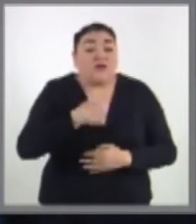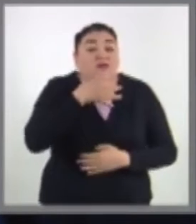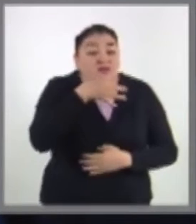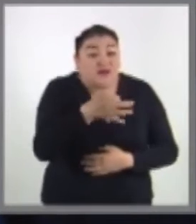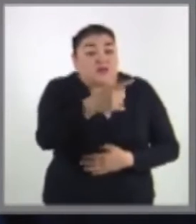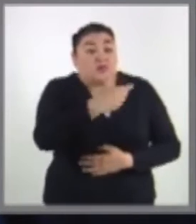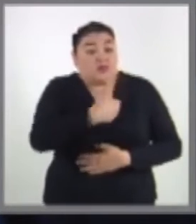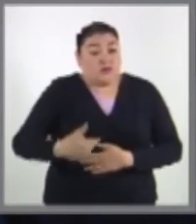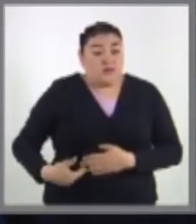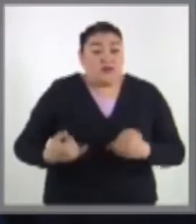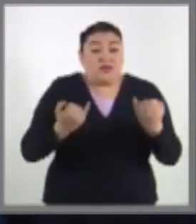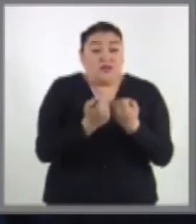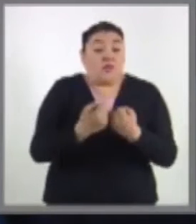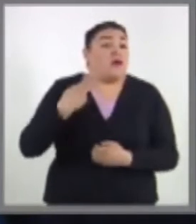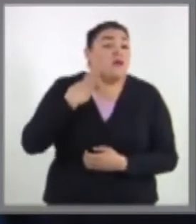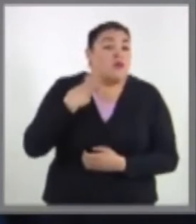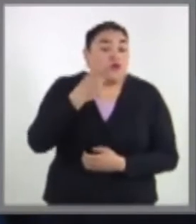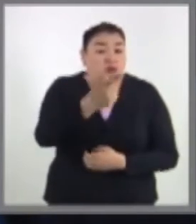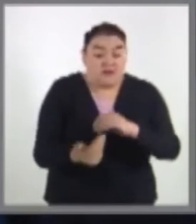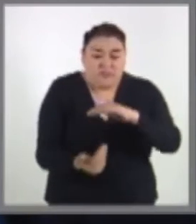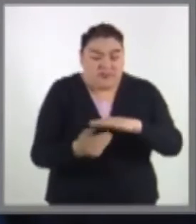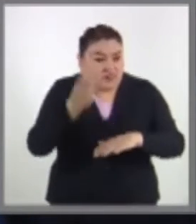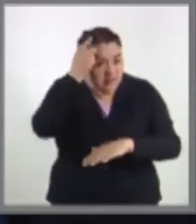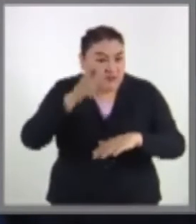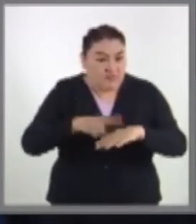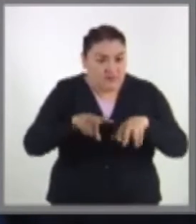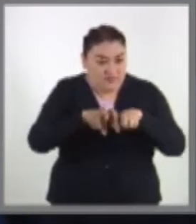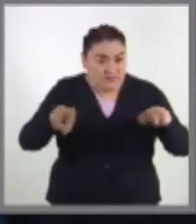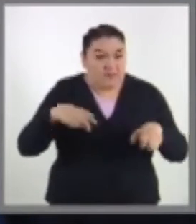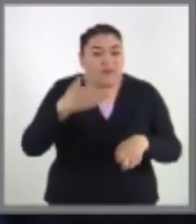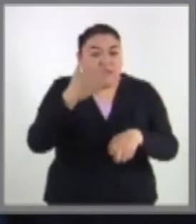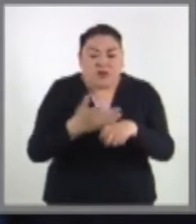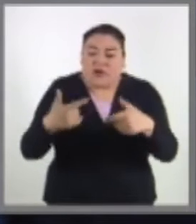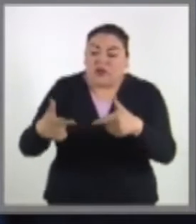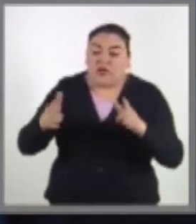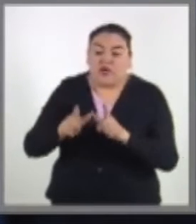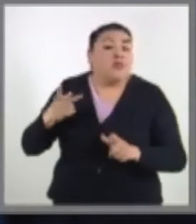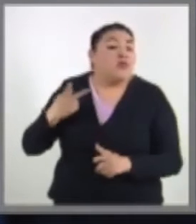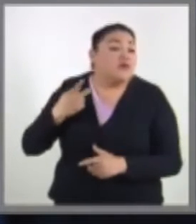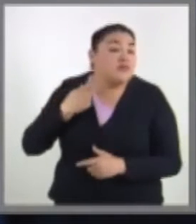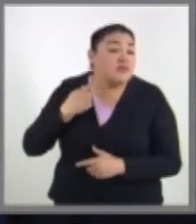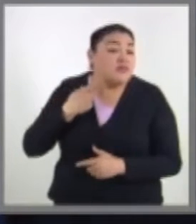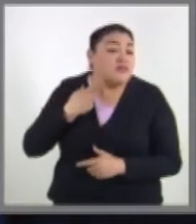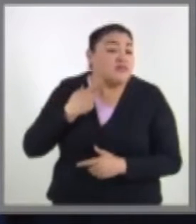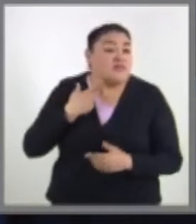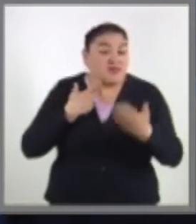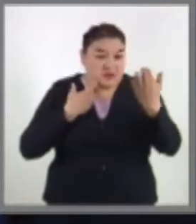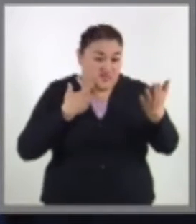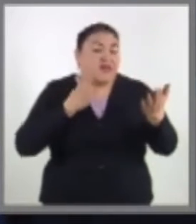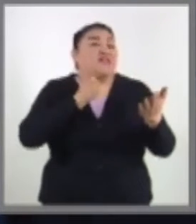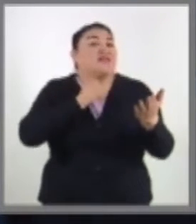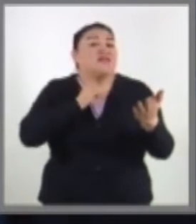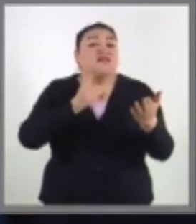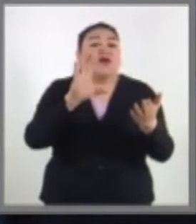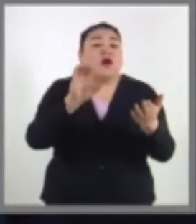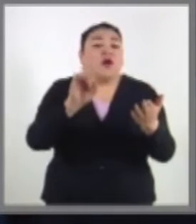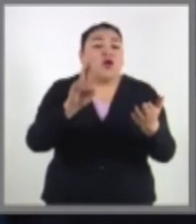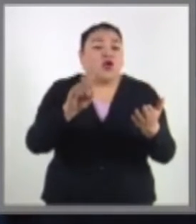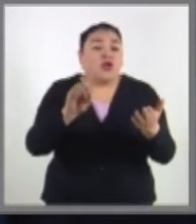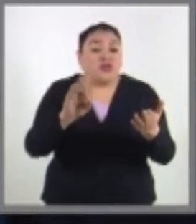presidente y político de la mesa directiva. Usted en este grupo parlamentario, senador Cordero, tenía